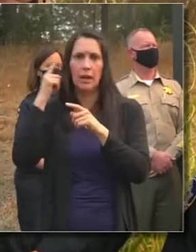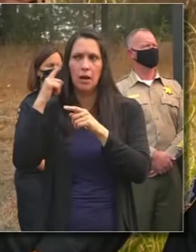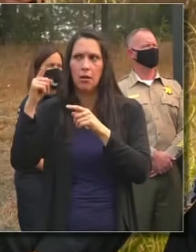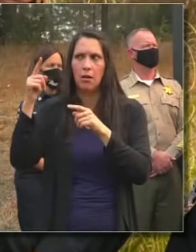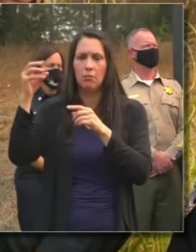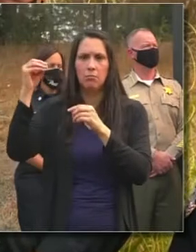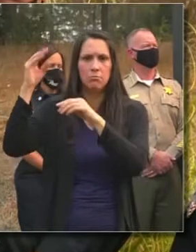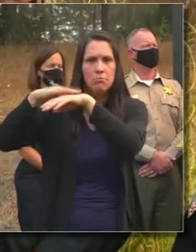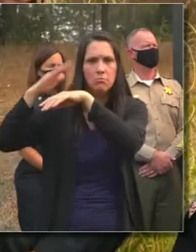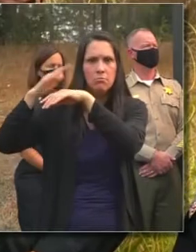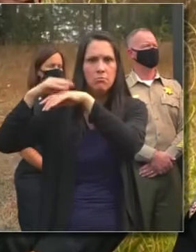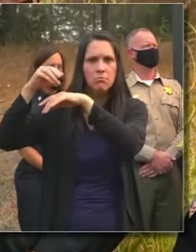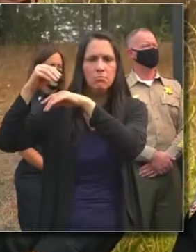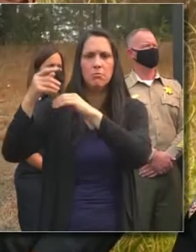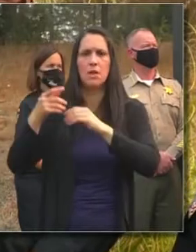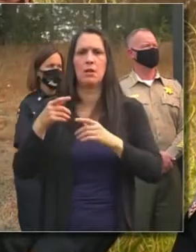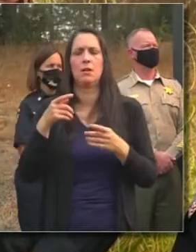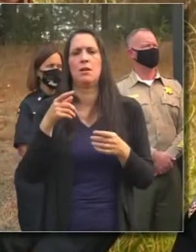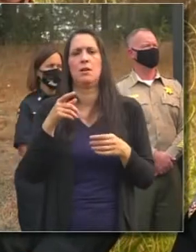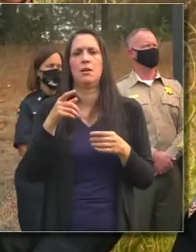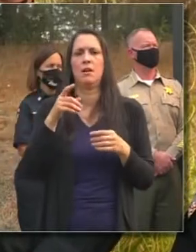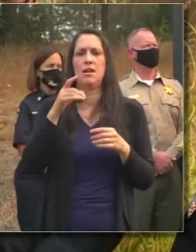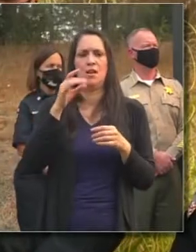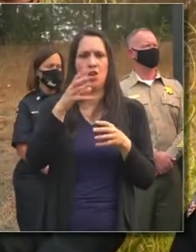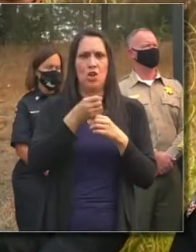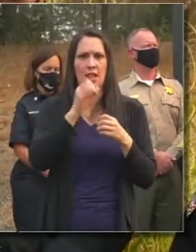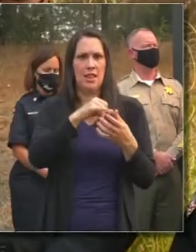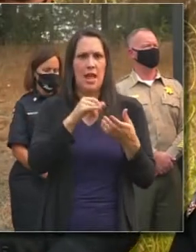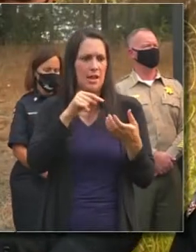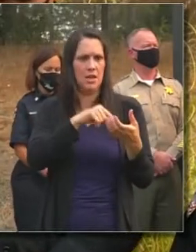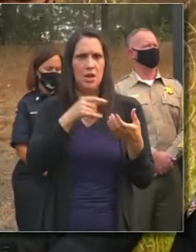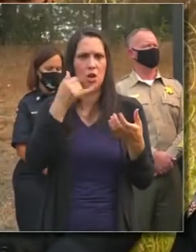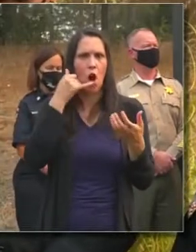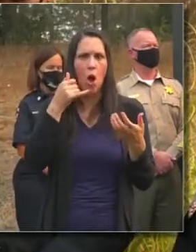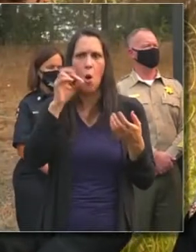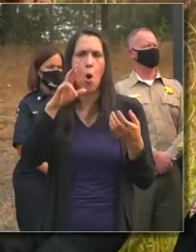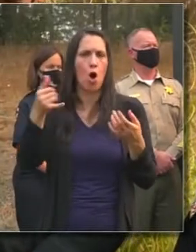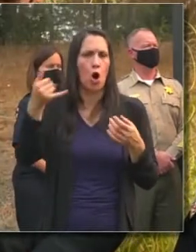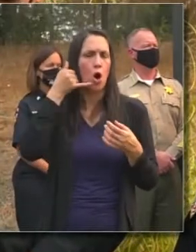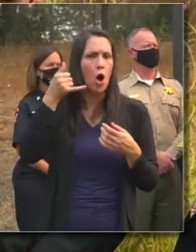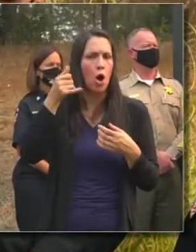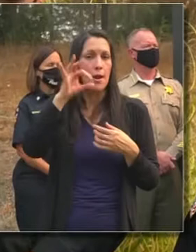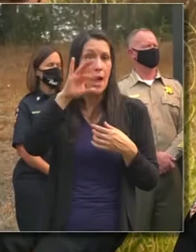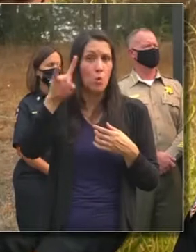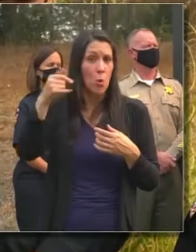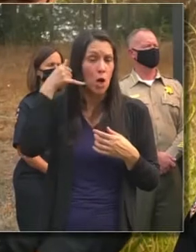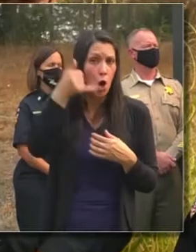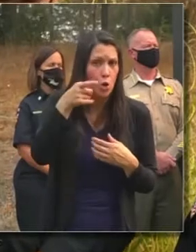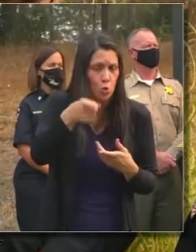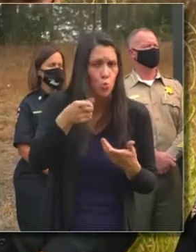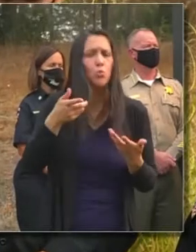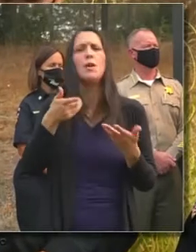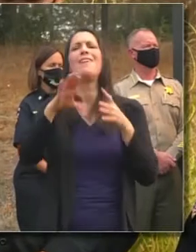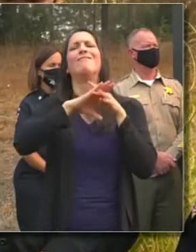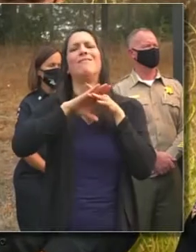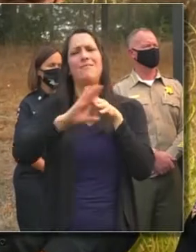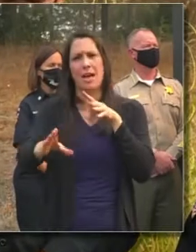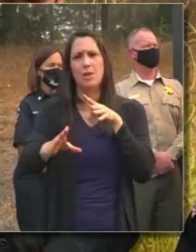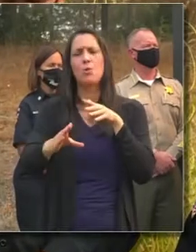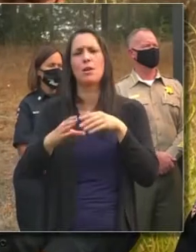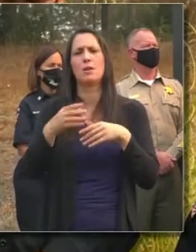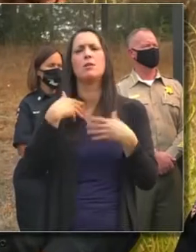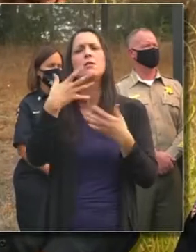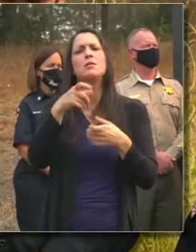tono alto y bajo o algún oficial de policía o recibe la llamada reversa 911 por favor hagan la evacuación